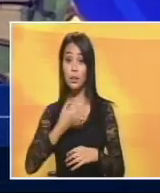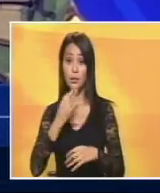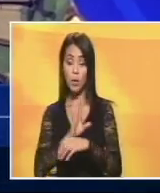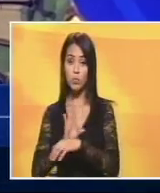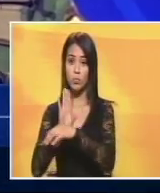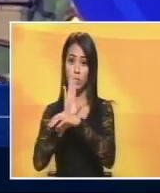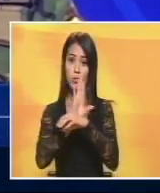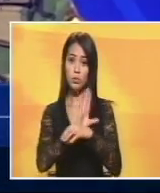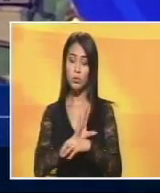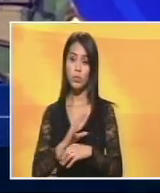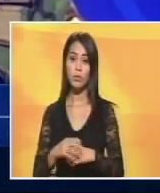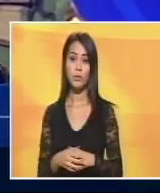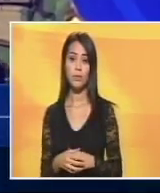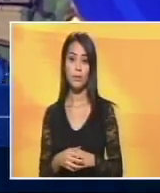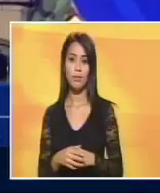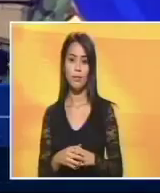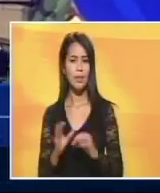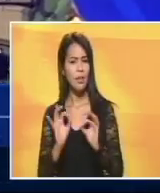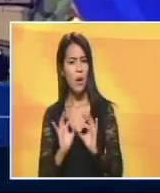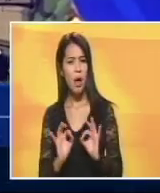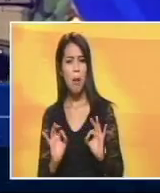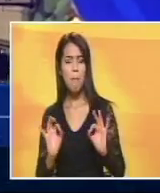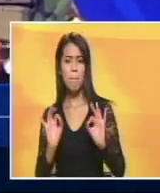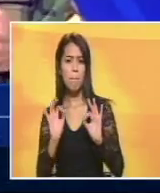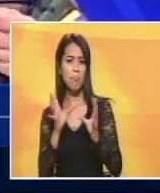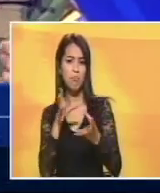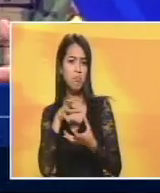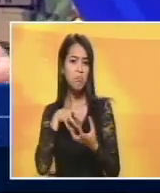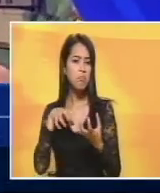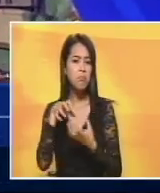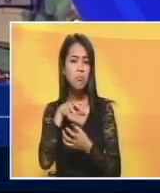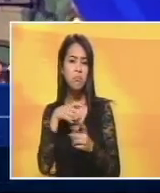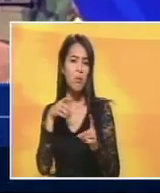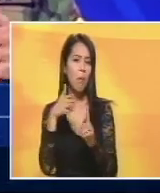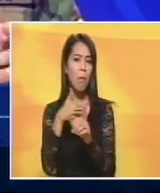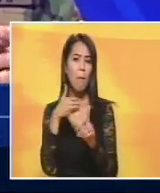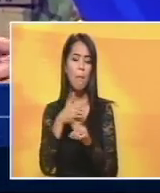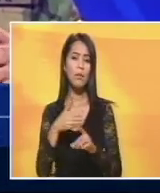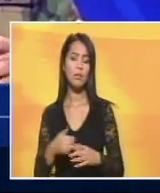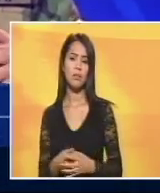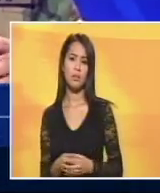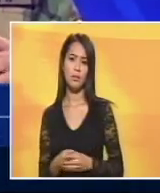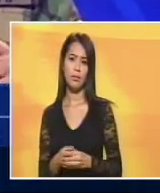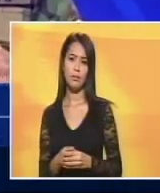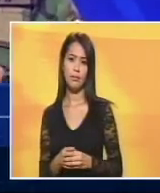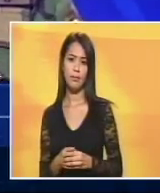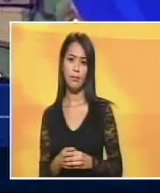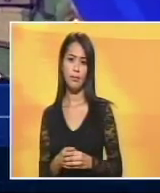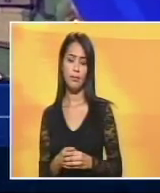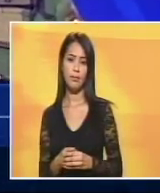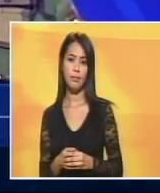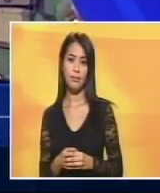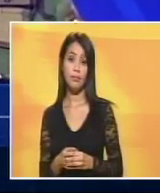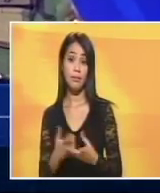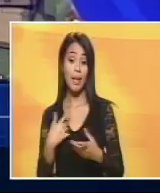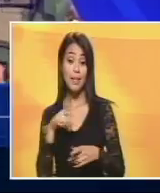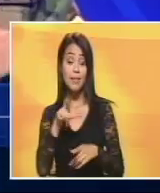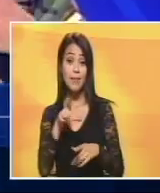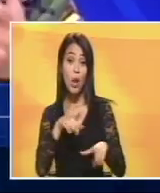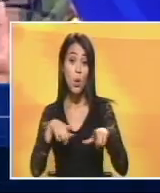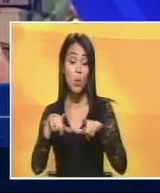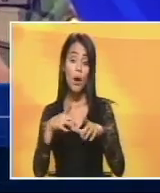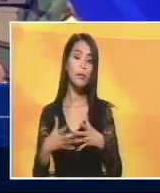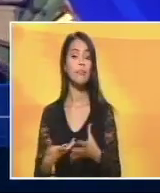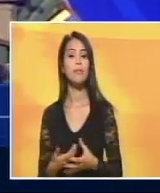de que no haya actos violentos allí en los centros de votación. Y